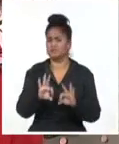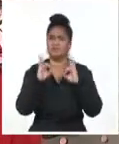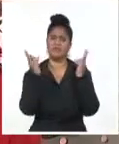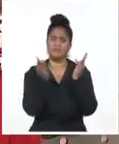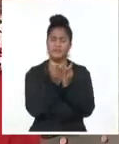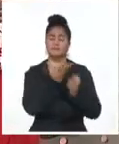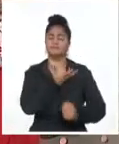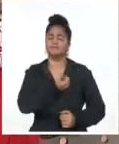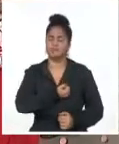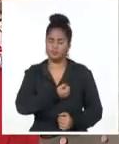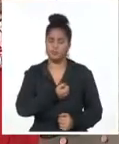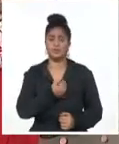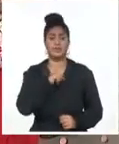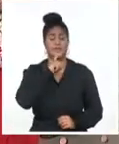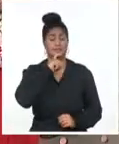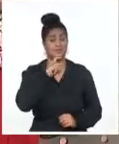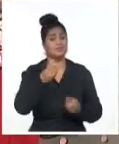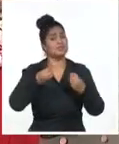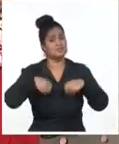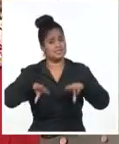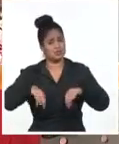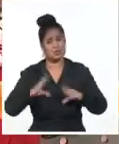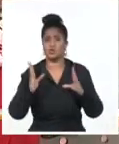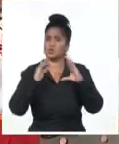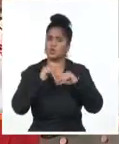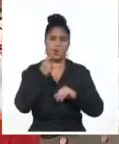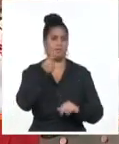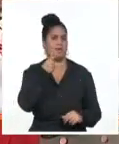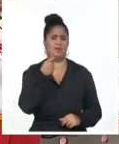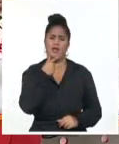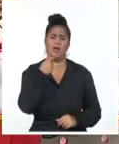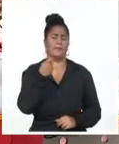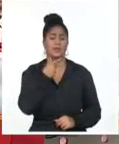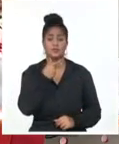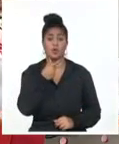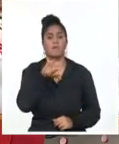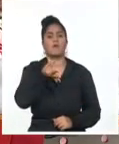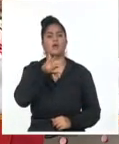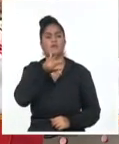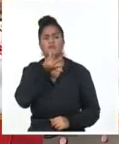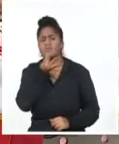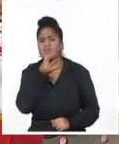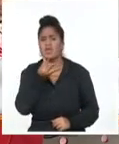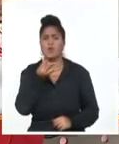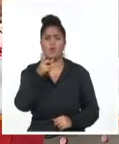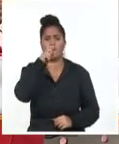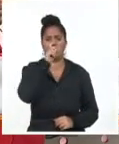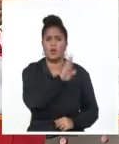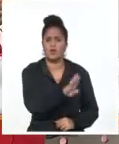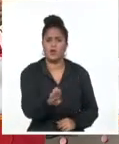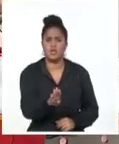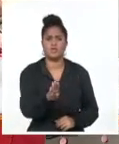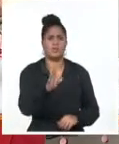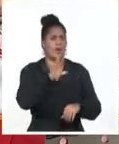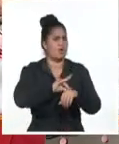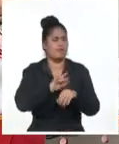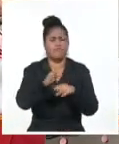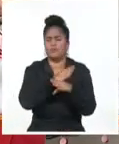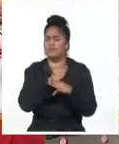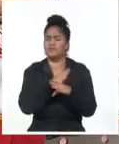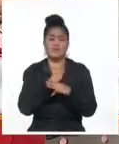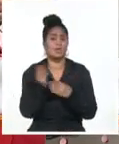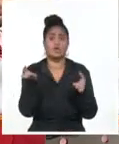Complejo, difícil son los adjetivos que calificaron la semana pasada el panorama de la industria cubana de producción de medicamentos.